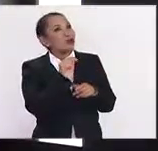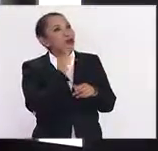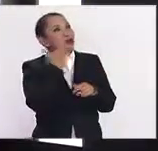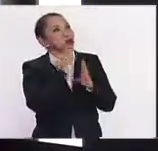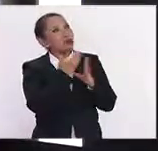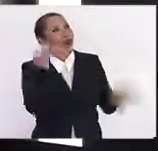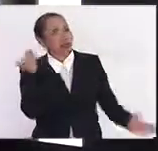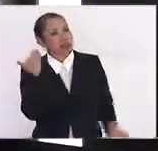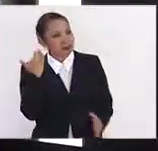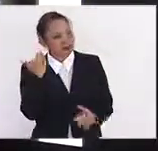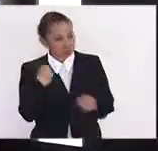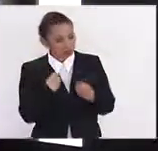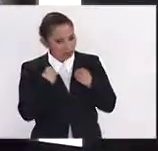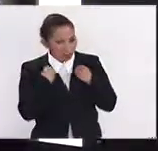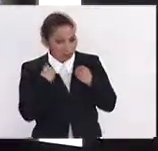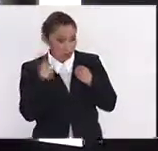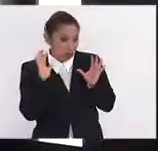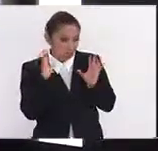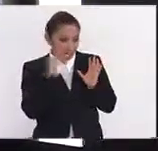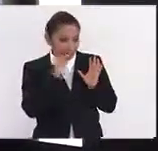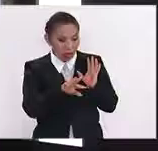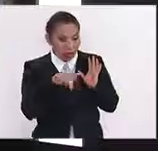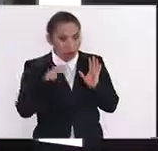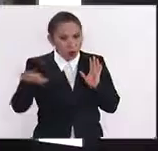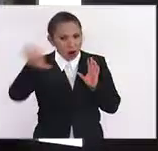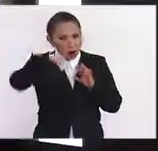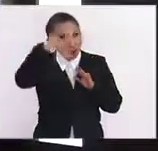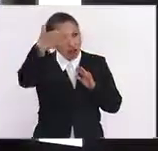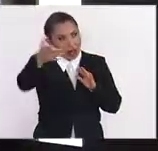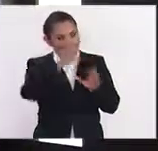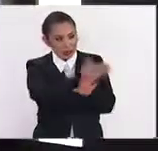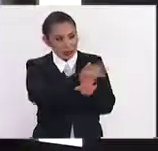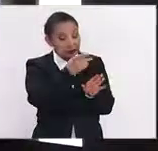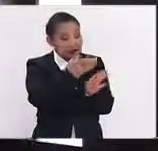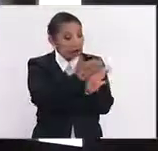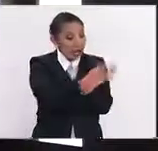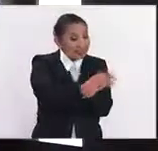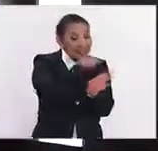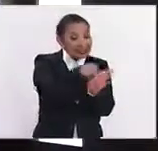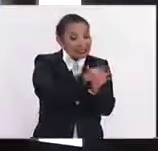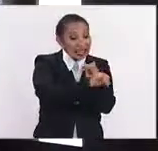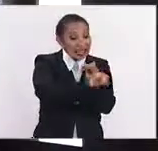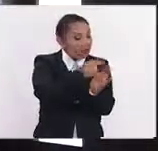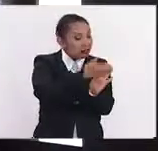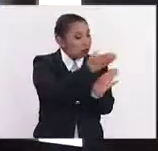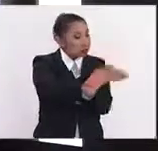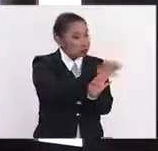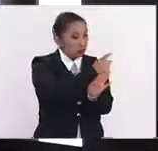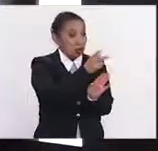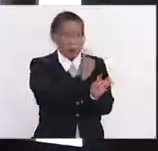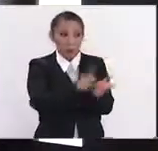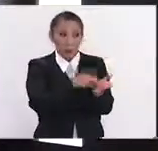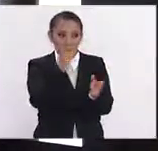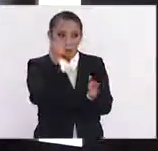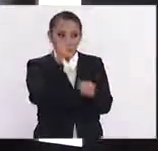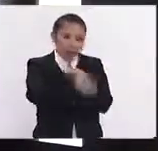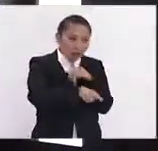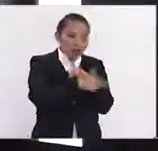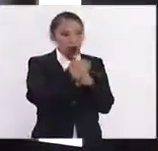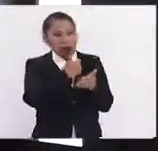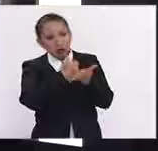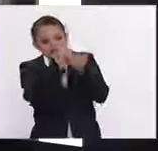vida, si lo quieren ver así, pública, antes de las redes sociales. Son un arma de dos filos, sí, porque hay